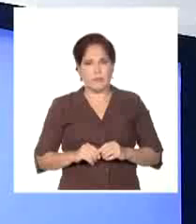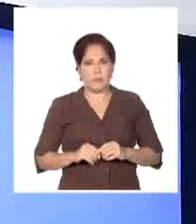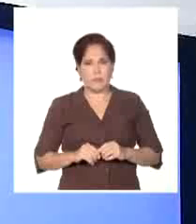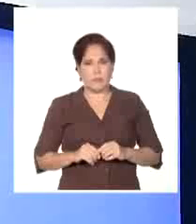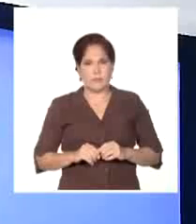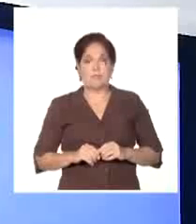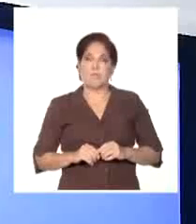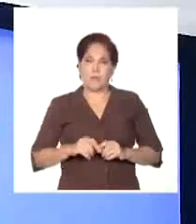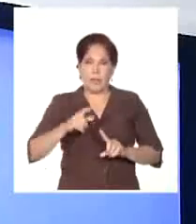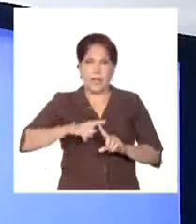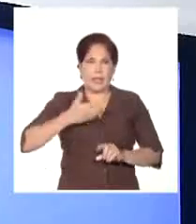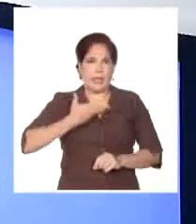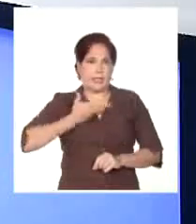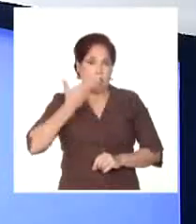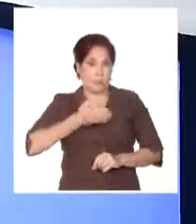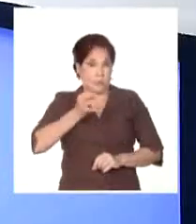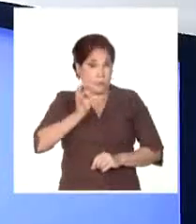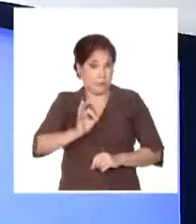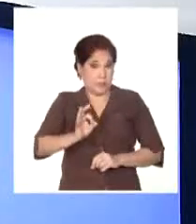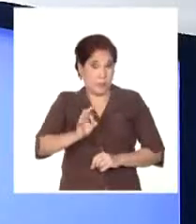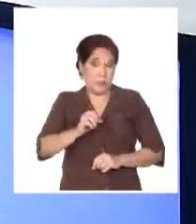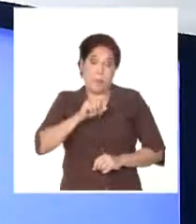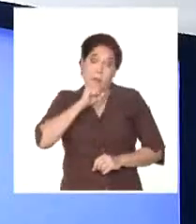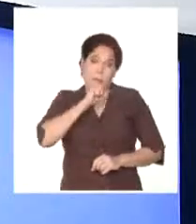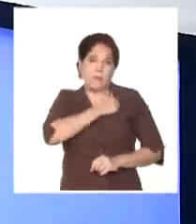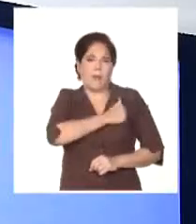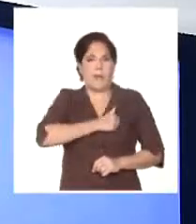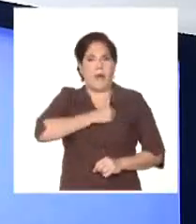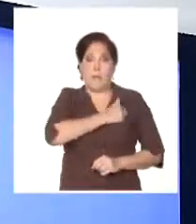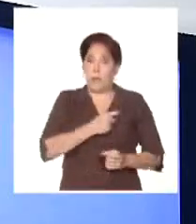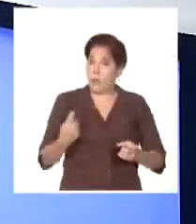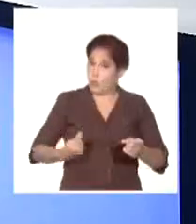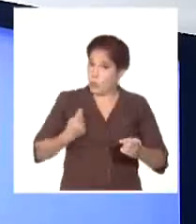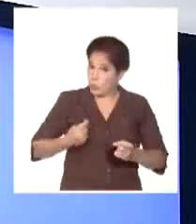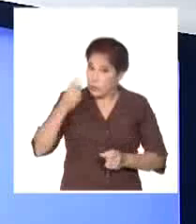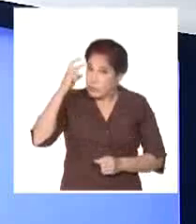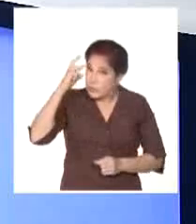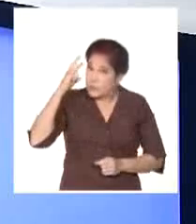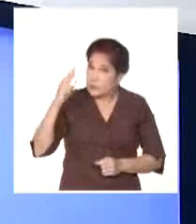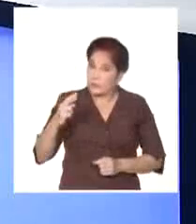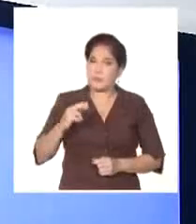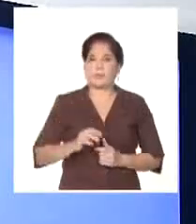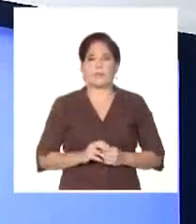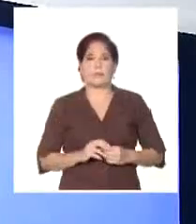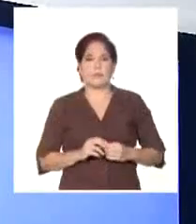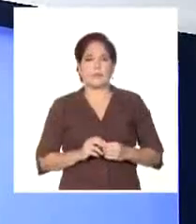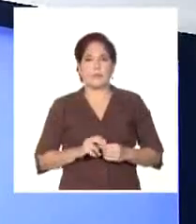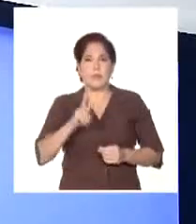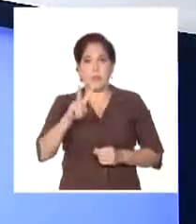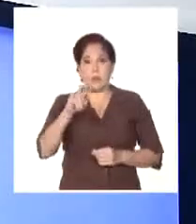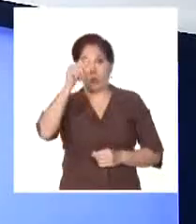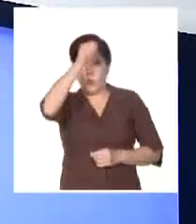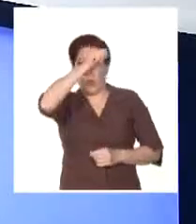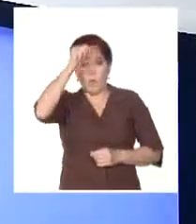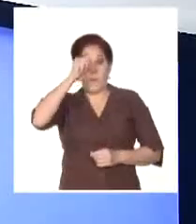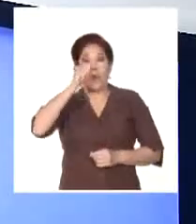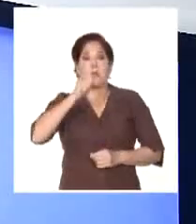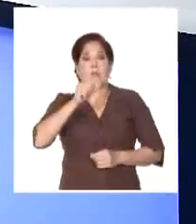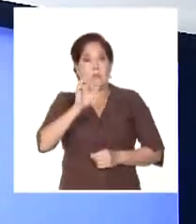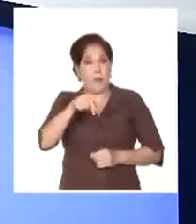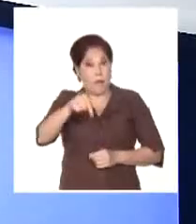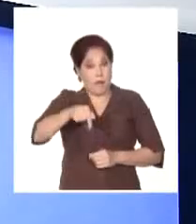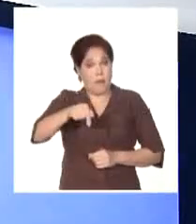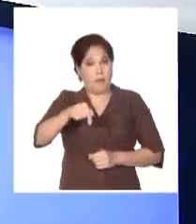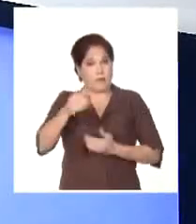El testimonio de Mirta es el testimonio del amor. Cuánta batalla, ¿verdad? Así es. Y este segundo domingo de mayo nuestra redacción